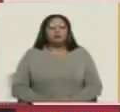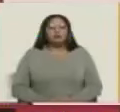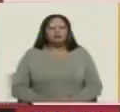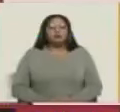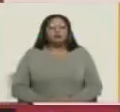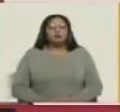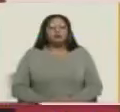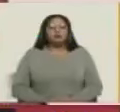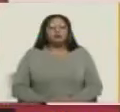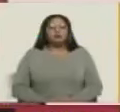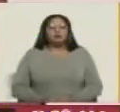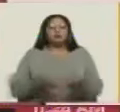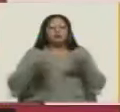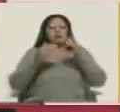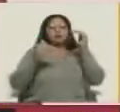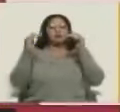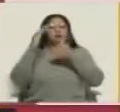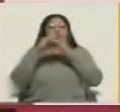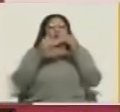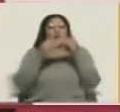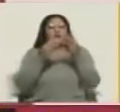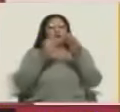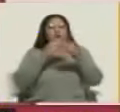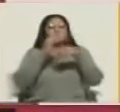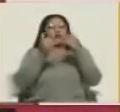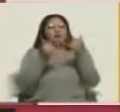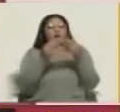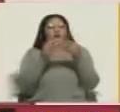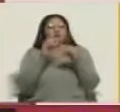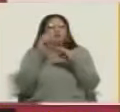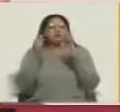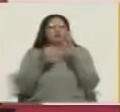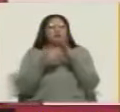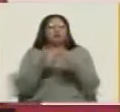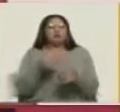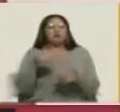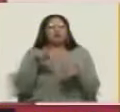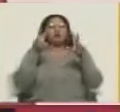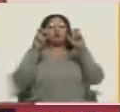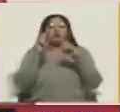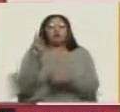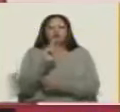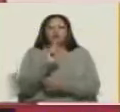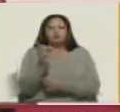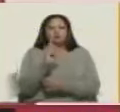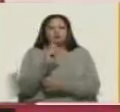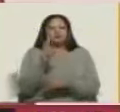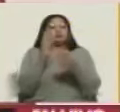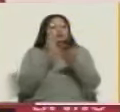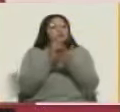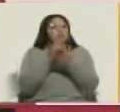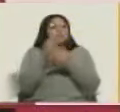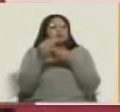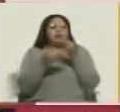Tribunal Supremo, en los casos que haya sentencias del Tribunal Supremo. ¿Esto es nuevo? No, esto no es nuevo. Siempre ha sido así.